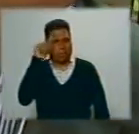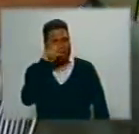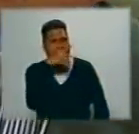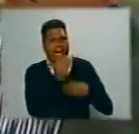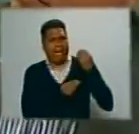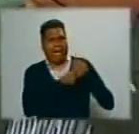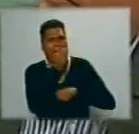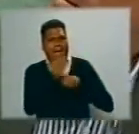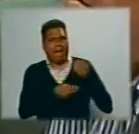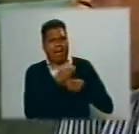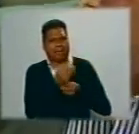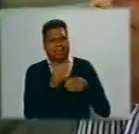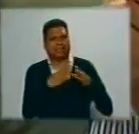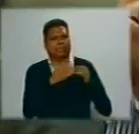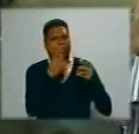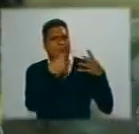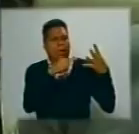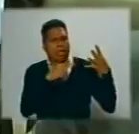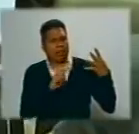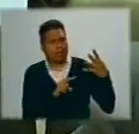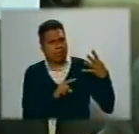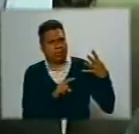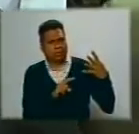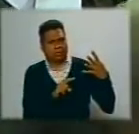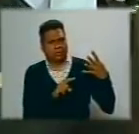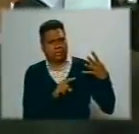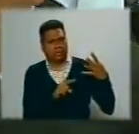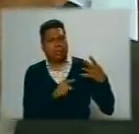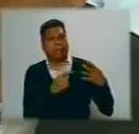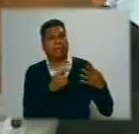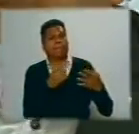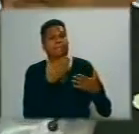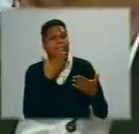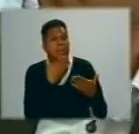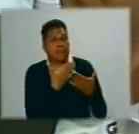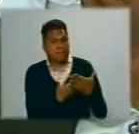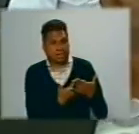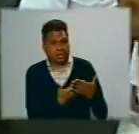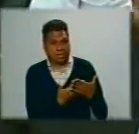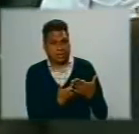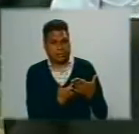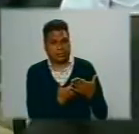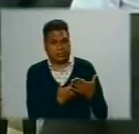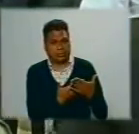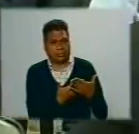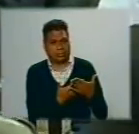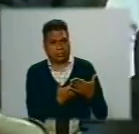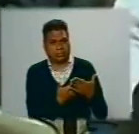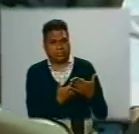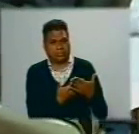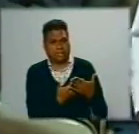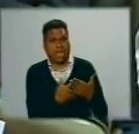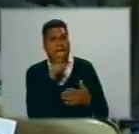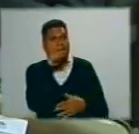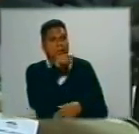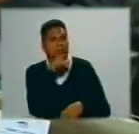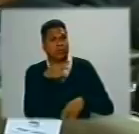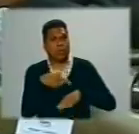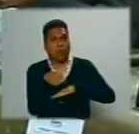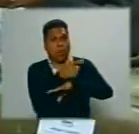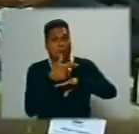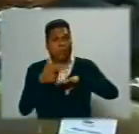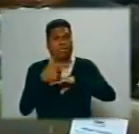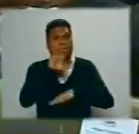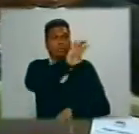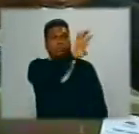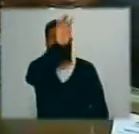el lobbying necesario para implorar prácticamente a los gobiernos que mueven la